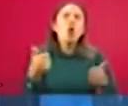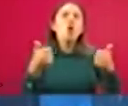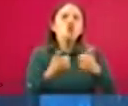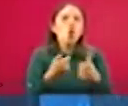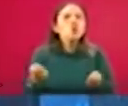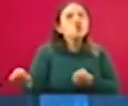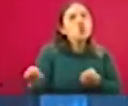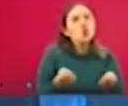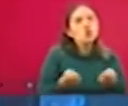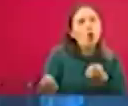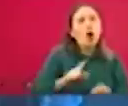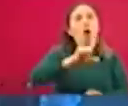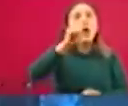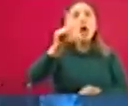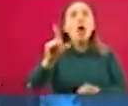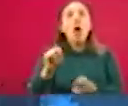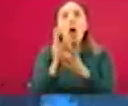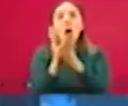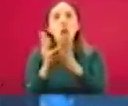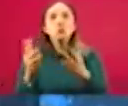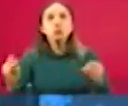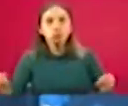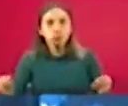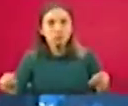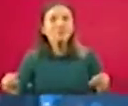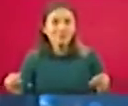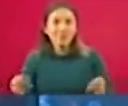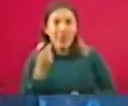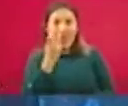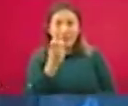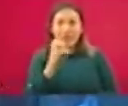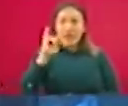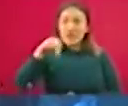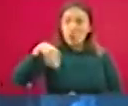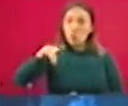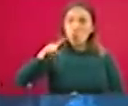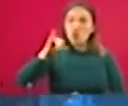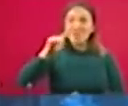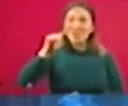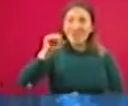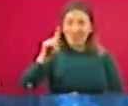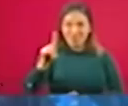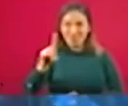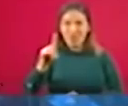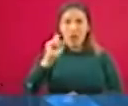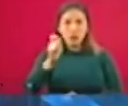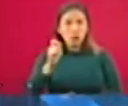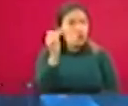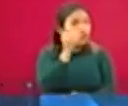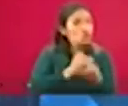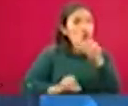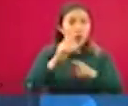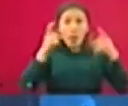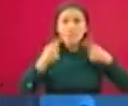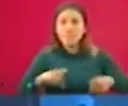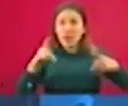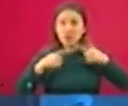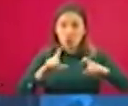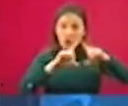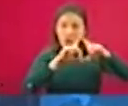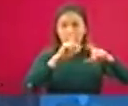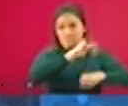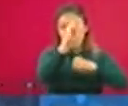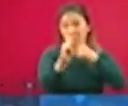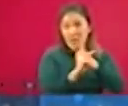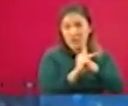para monitorear la propagación de la enfermedad cuando estaba en la velocidad de ocurrencia de la fase 2. Ahora que entramos a la fase